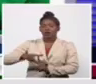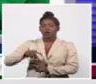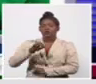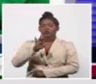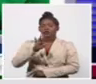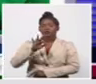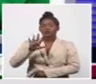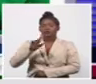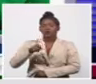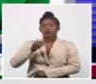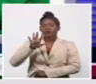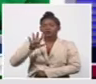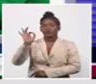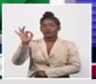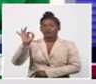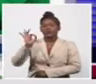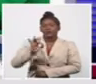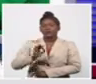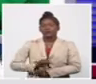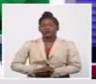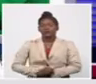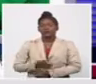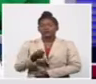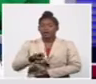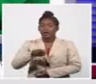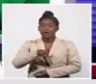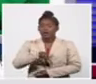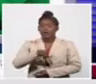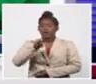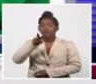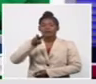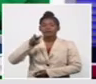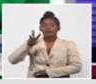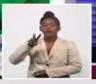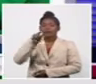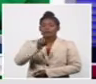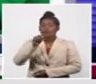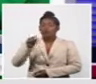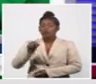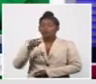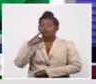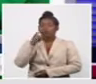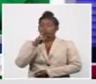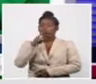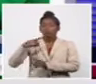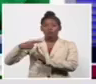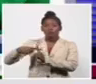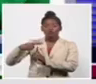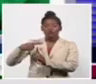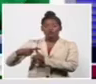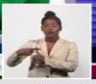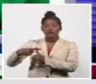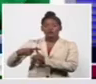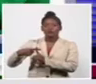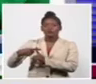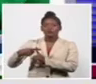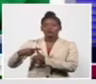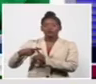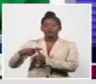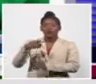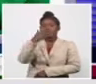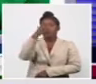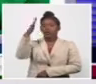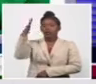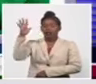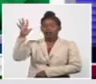85,5%. Ayer 23 de los pacientes diagnosticados con fuente de infección en el exterior y